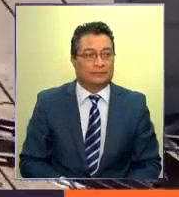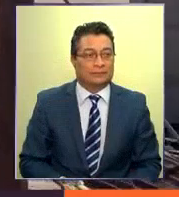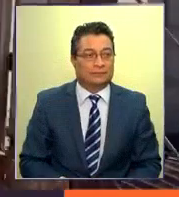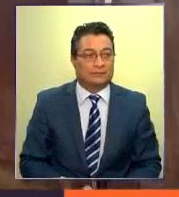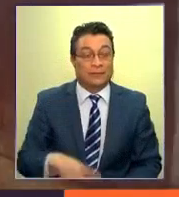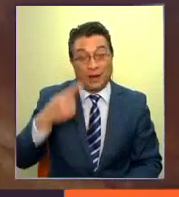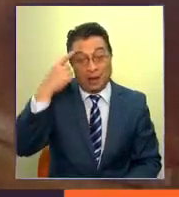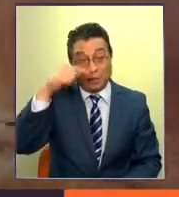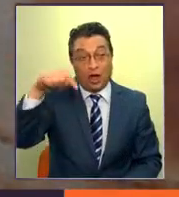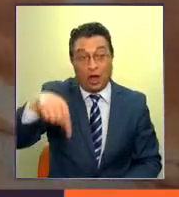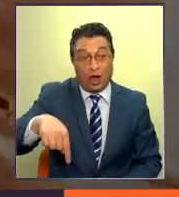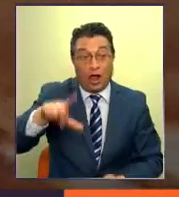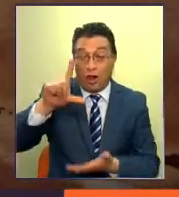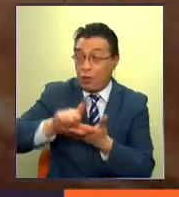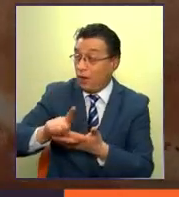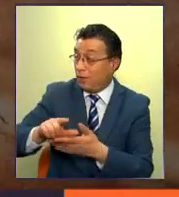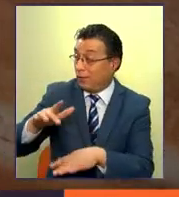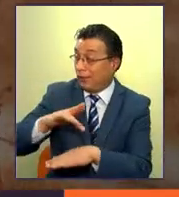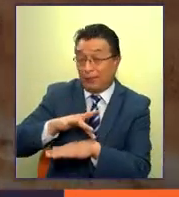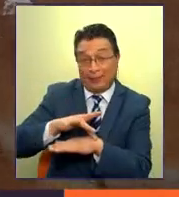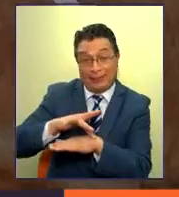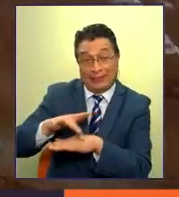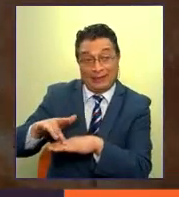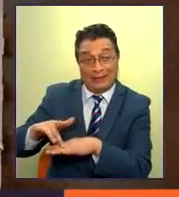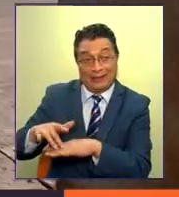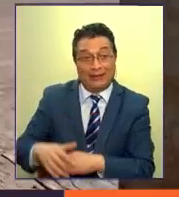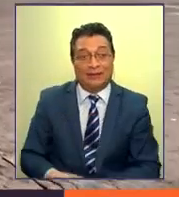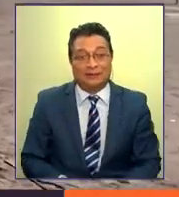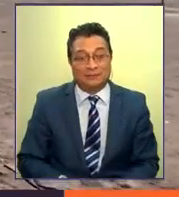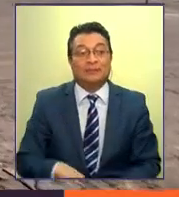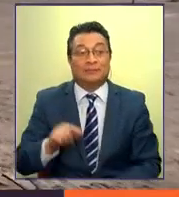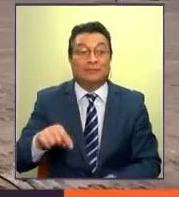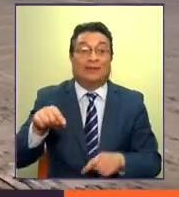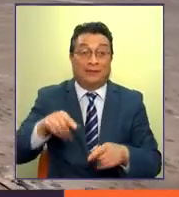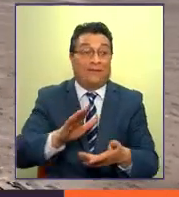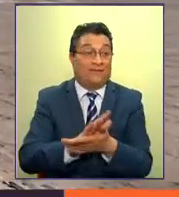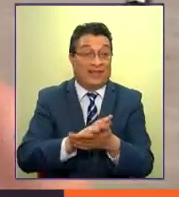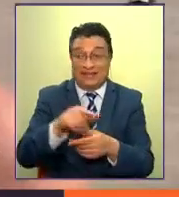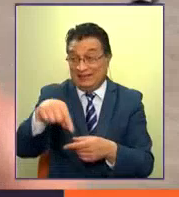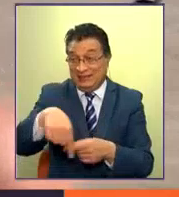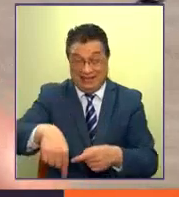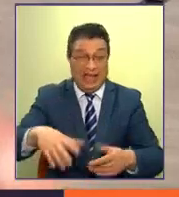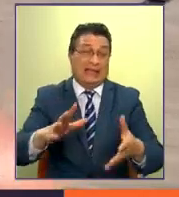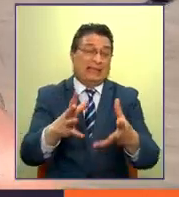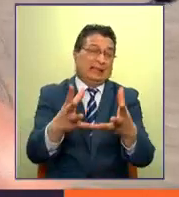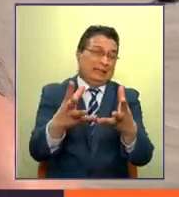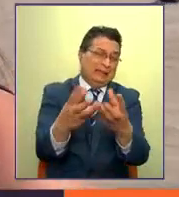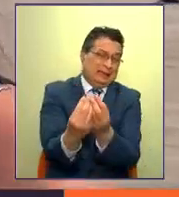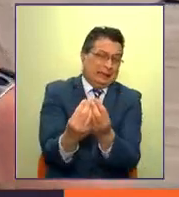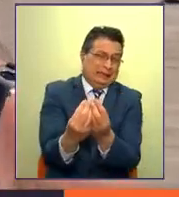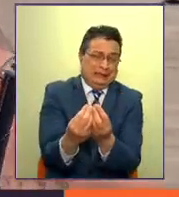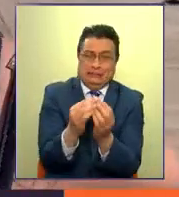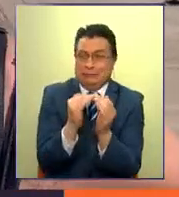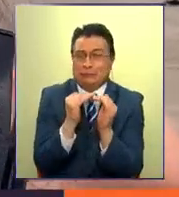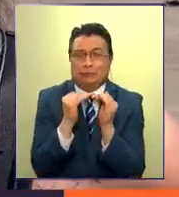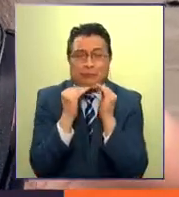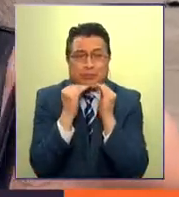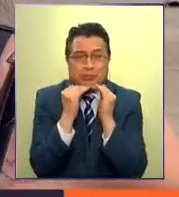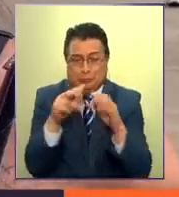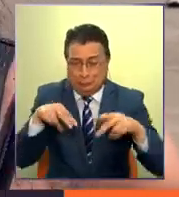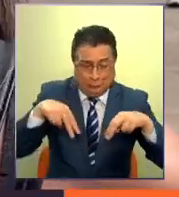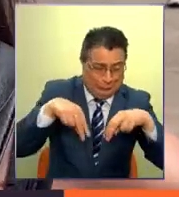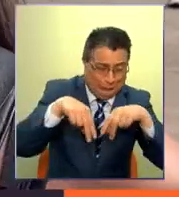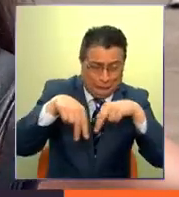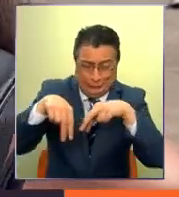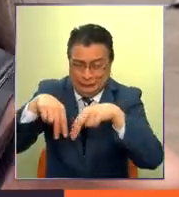Pero hoy el lugar está así. Sí, esto para la fiesta está completamente lleno y no se puede casi ni caminar porque